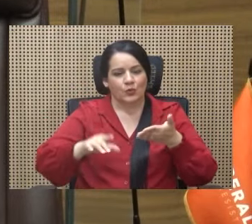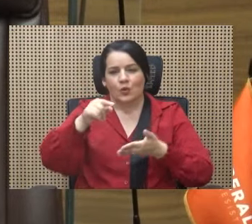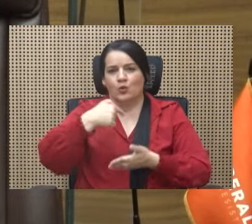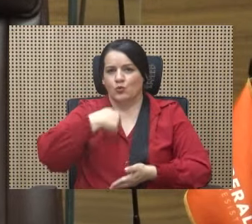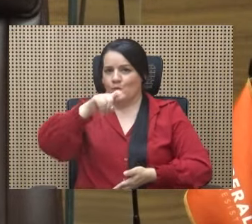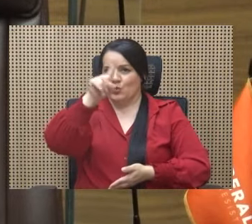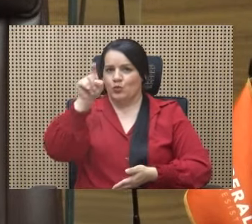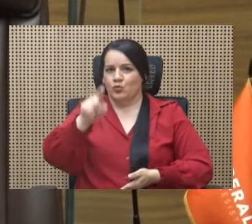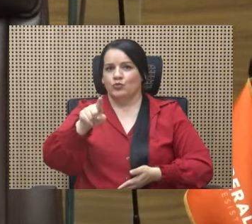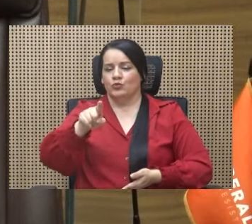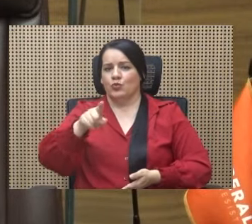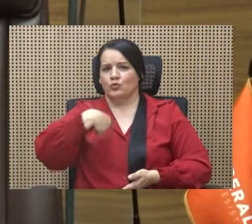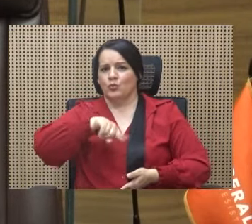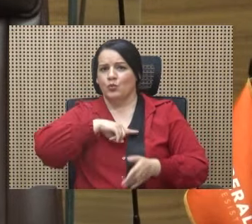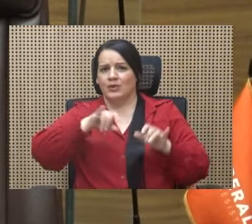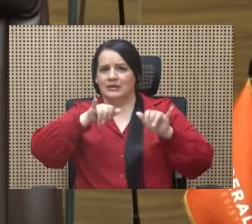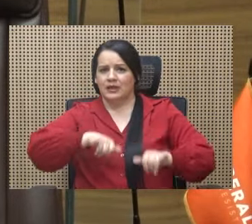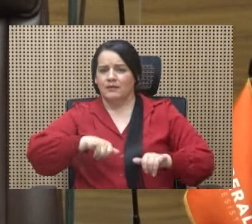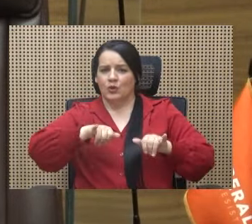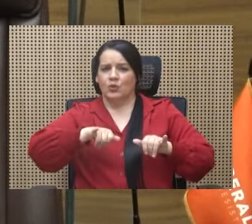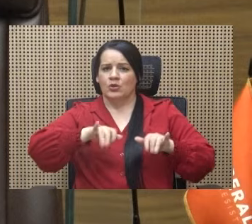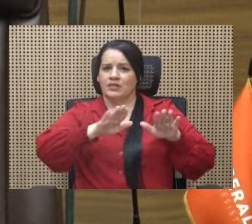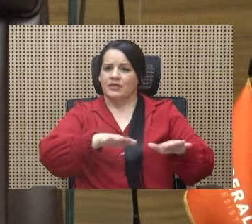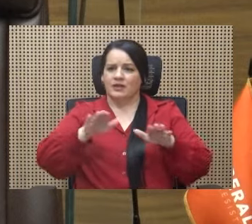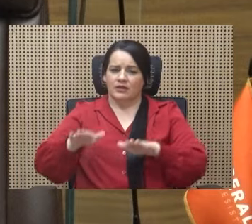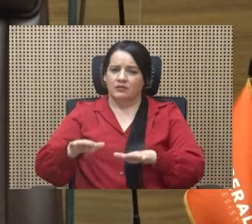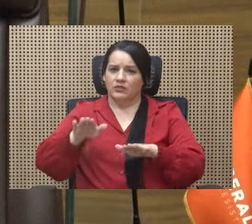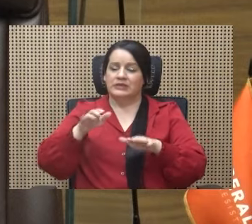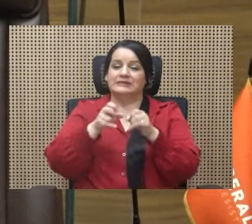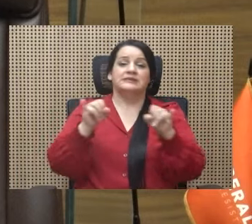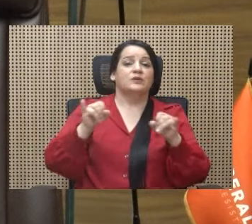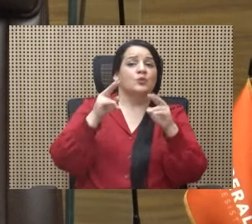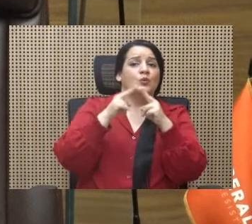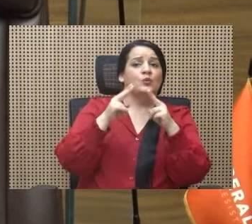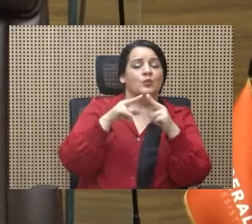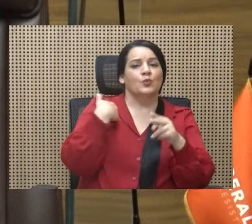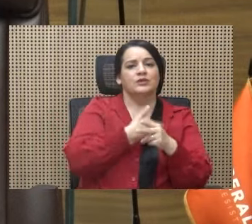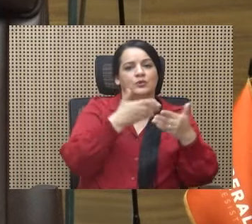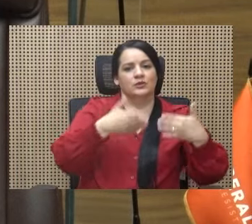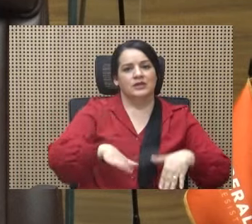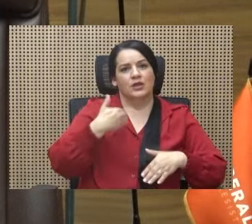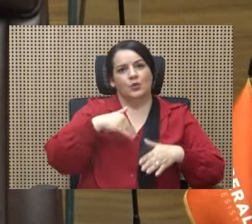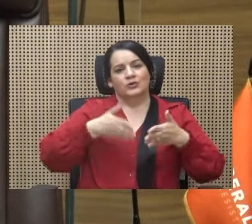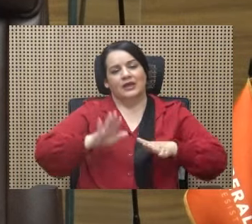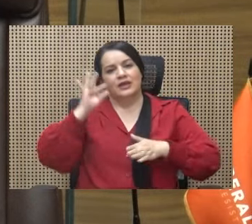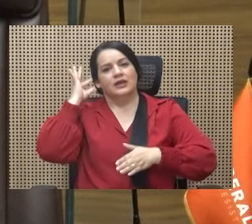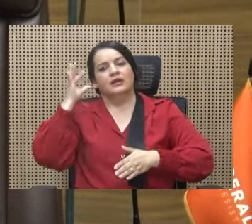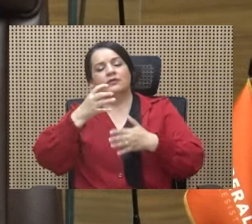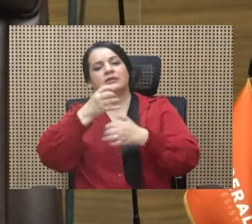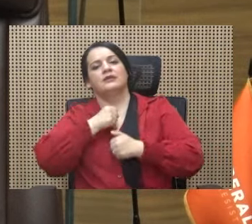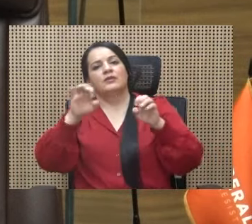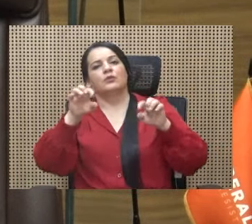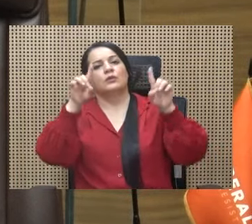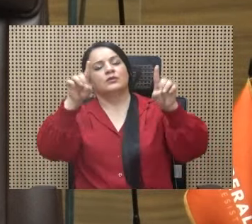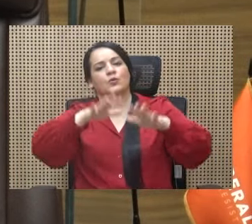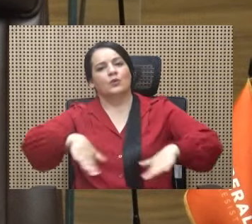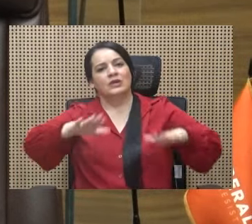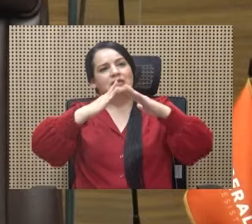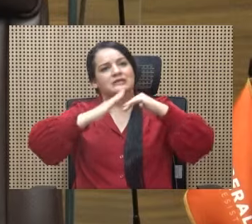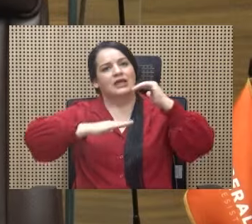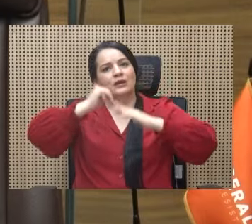tranquilos sin conocer si nuestros hijos e hijas reciben en instalaciones óptimas para